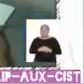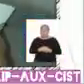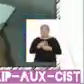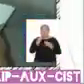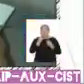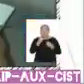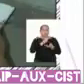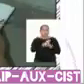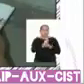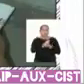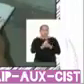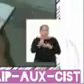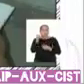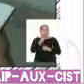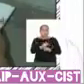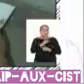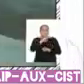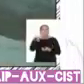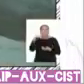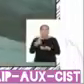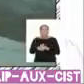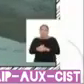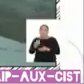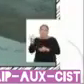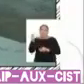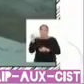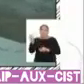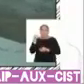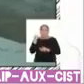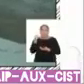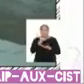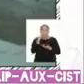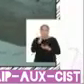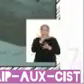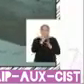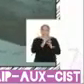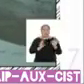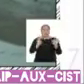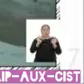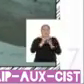¿Cómo voy a escribir este ensayo si todo el mundo me dice que estudiar no vale la pena?